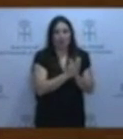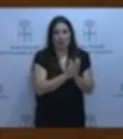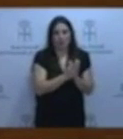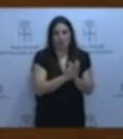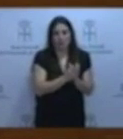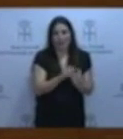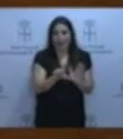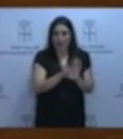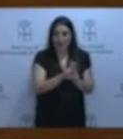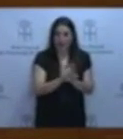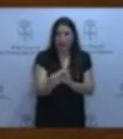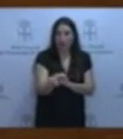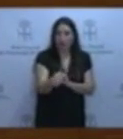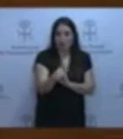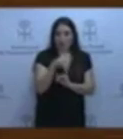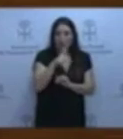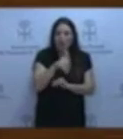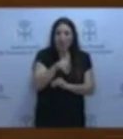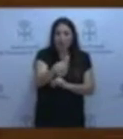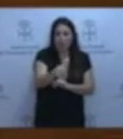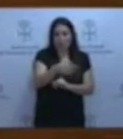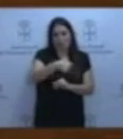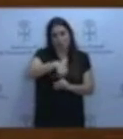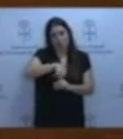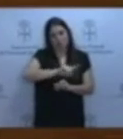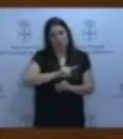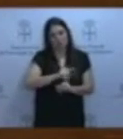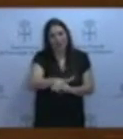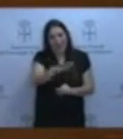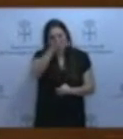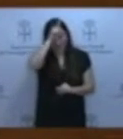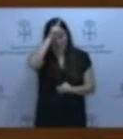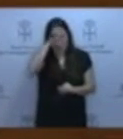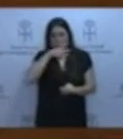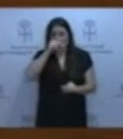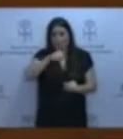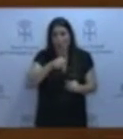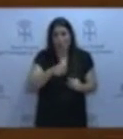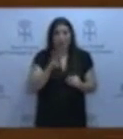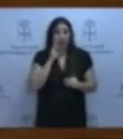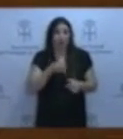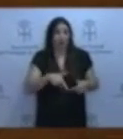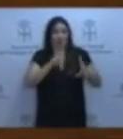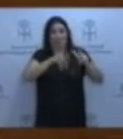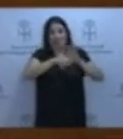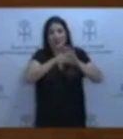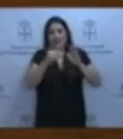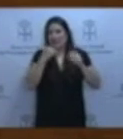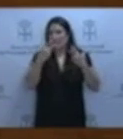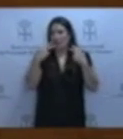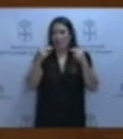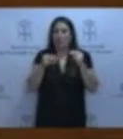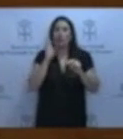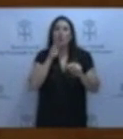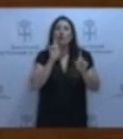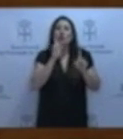lamentemos de que podíamos haber hecho algo con la corrupción del ayer. Porque creemos que la corrupción no es solo, voy terminando, un problema judicial.